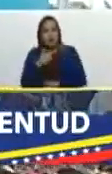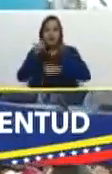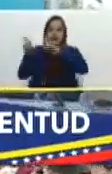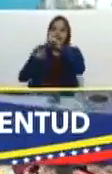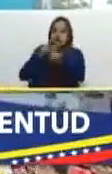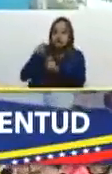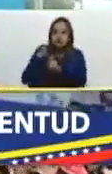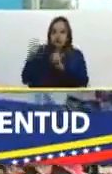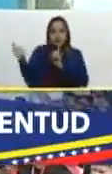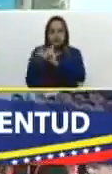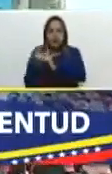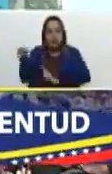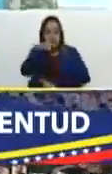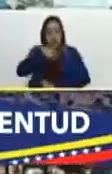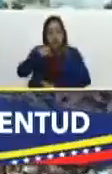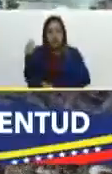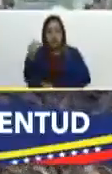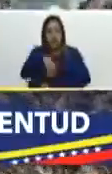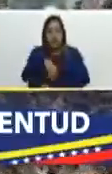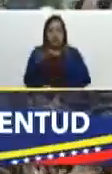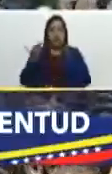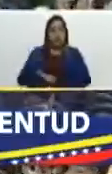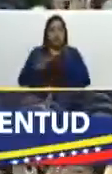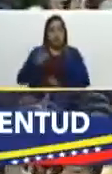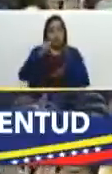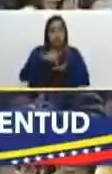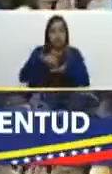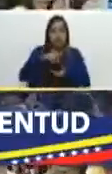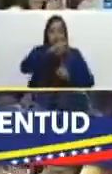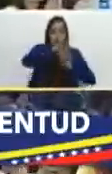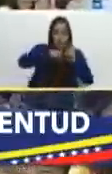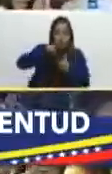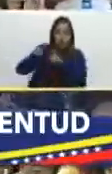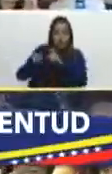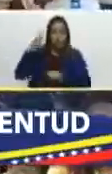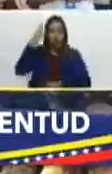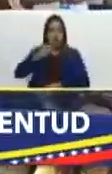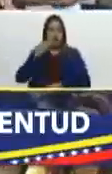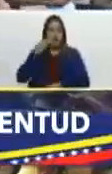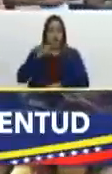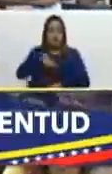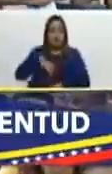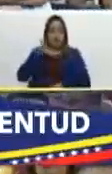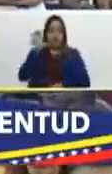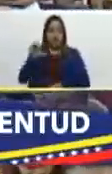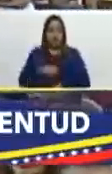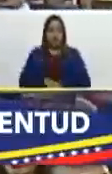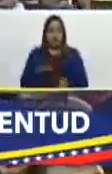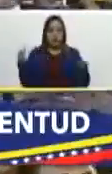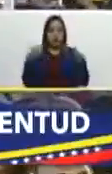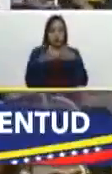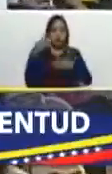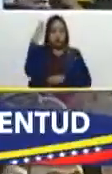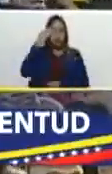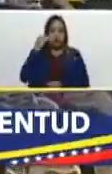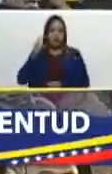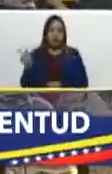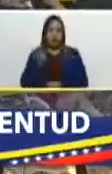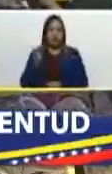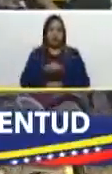consultarlo y que sea la máxima instancia de consulta juvenil del país, el Congreso de la Juventud